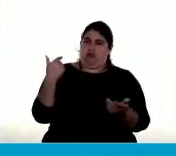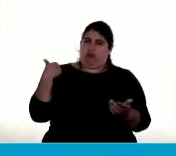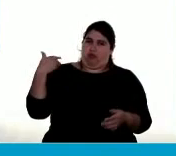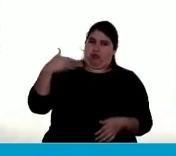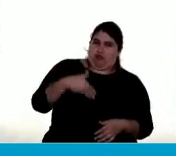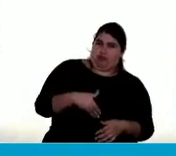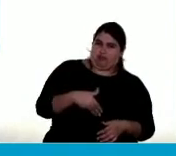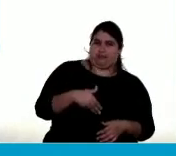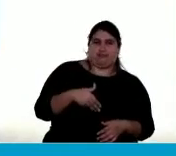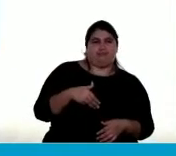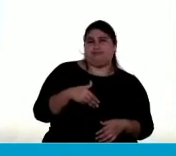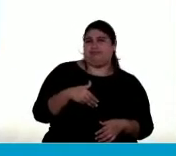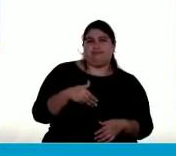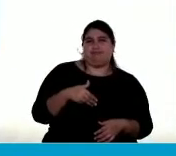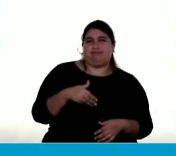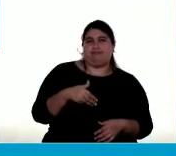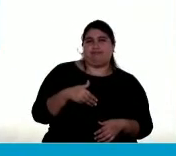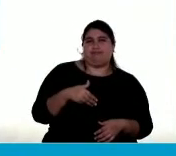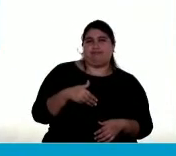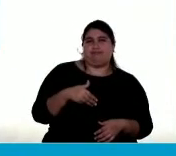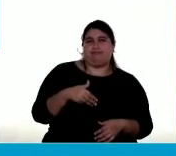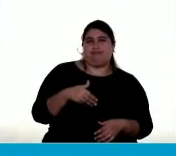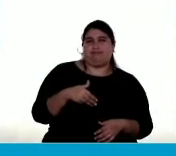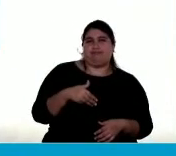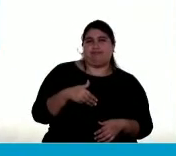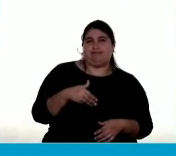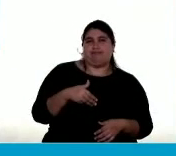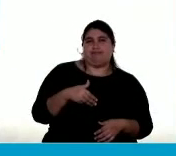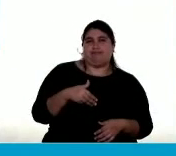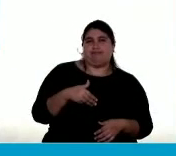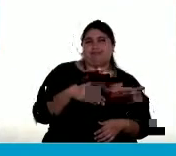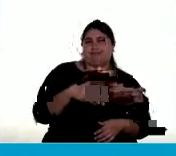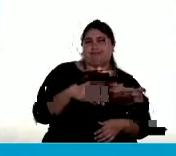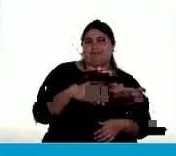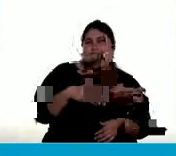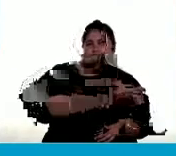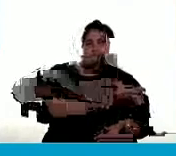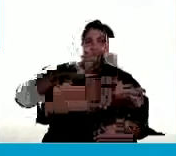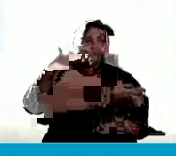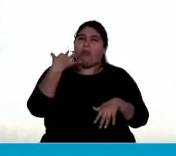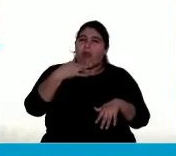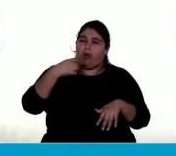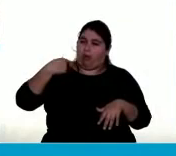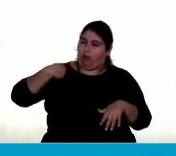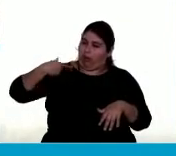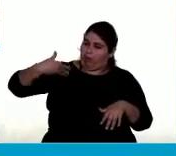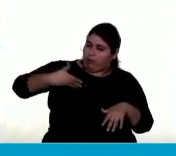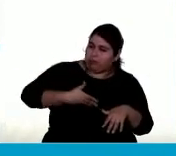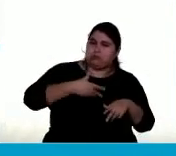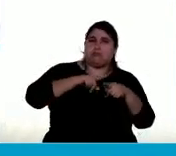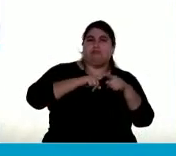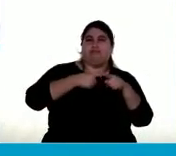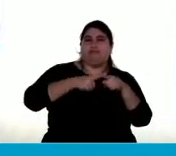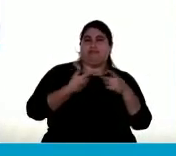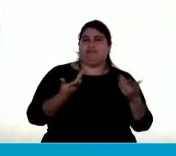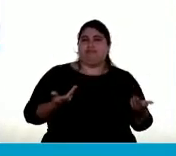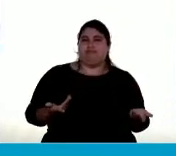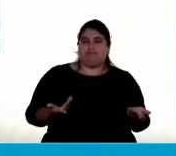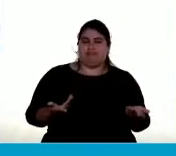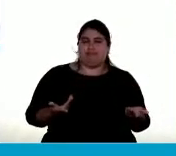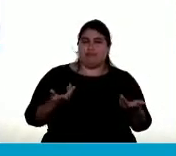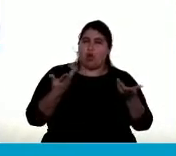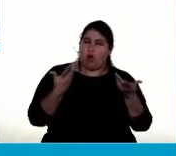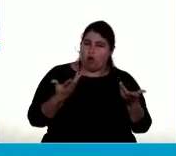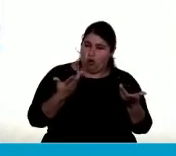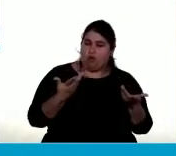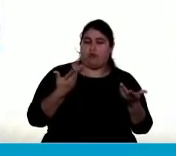como uno de los poderes del Estado, a venir a sesionar presencialmente? Por supuesto que con todas